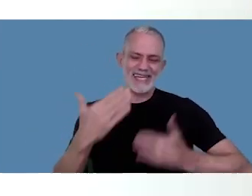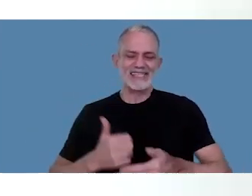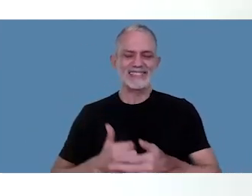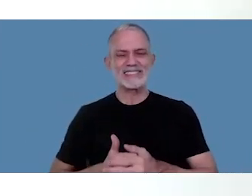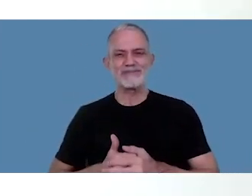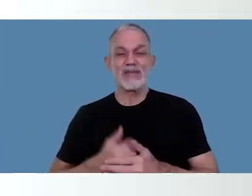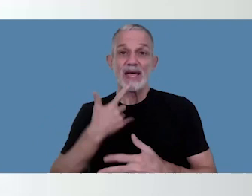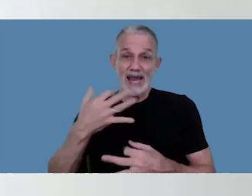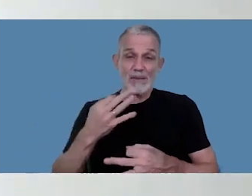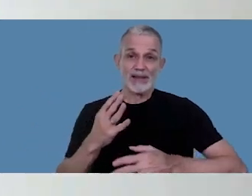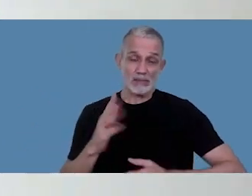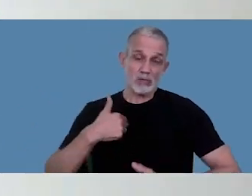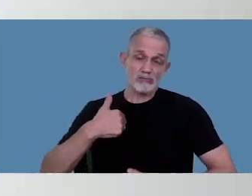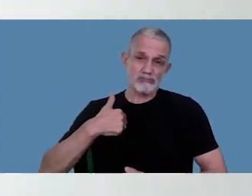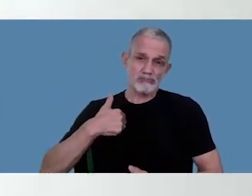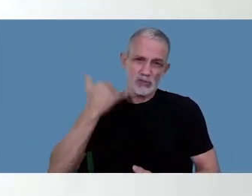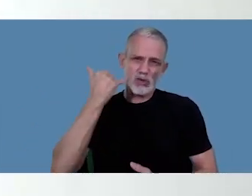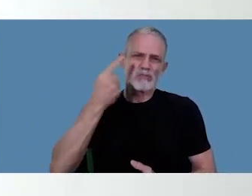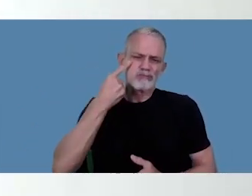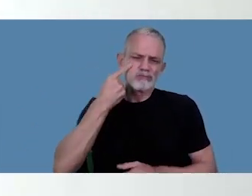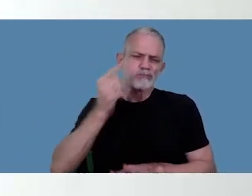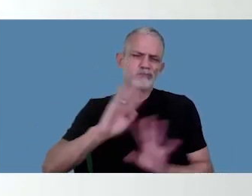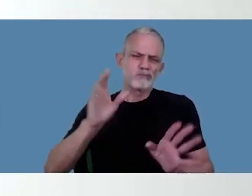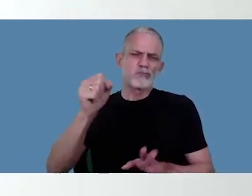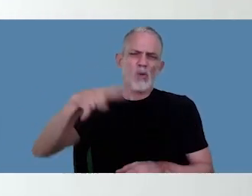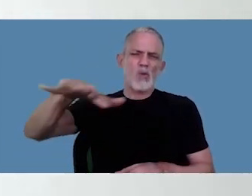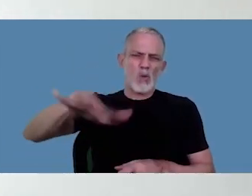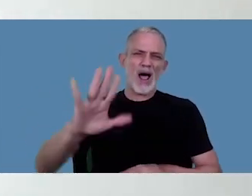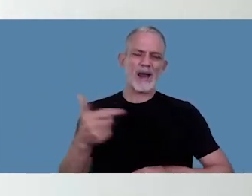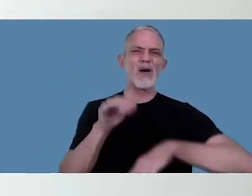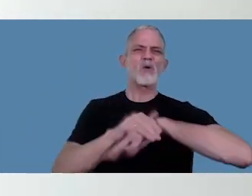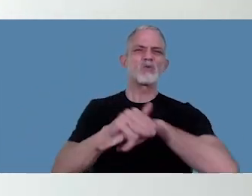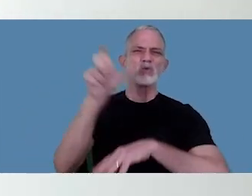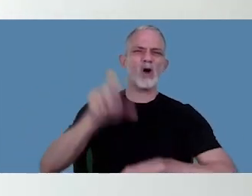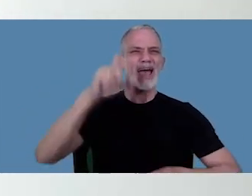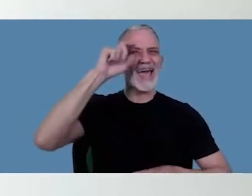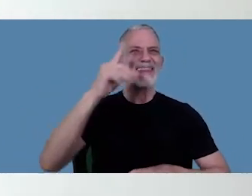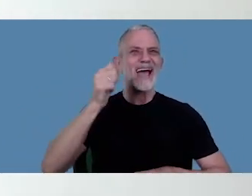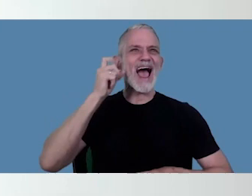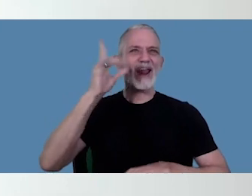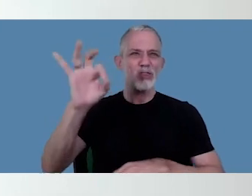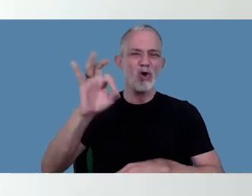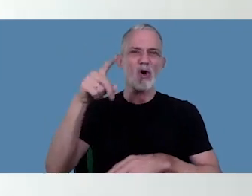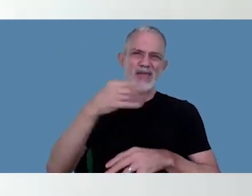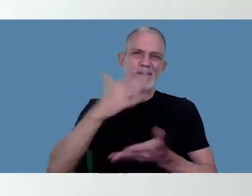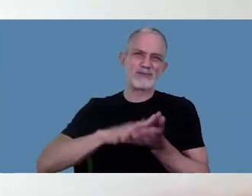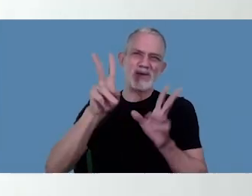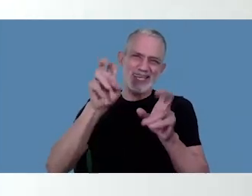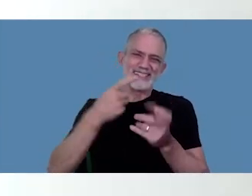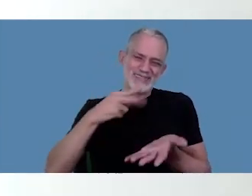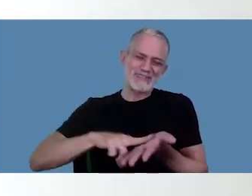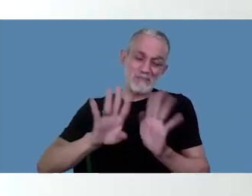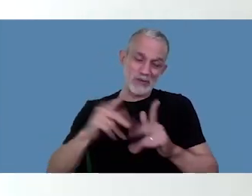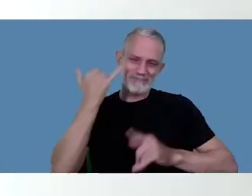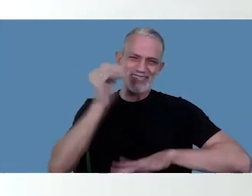es que, bueno, yo a Edgardo ya lo conozco, es mi tutor de tesis, que justamente voy a hablar de este tema de tributos ambientales. Estoy en eso, ya en